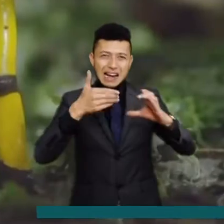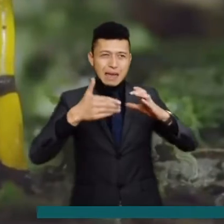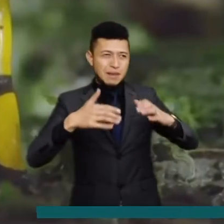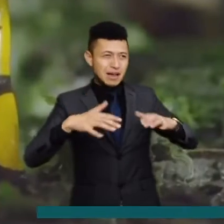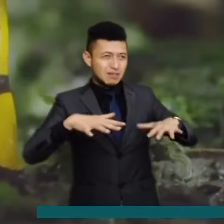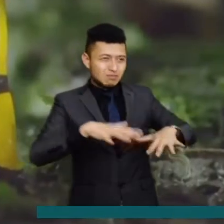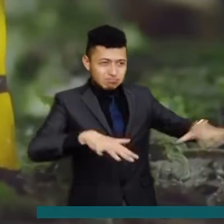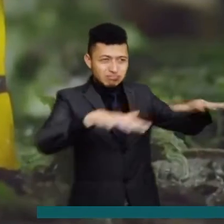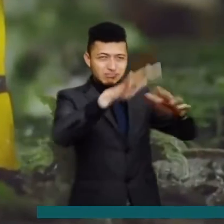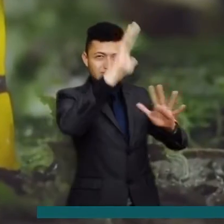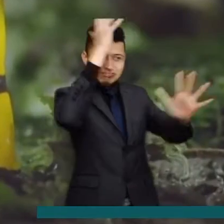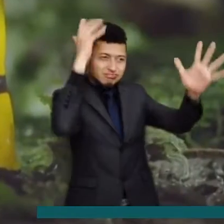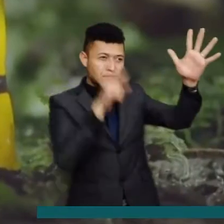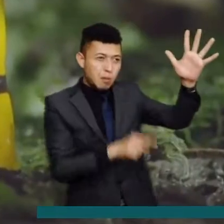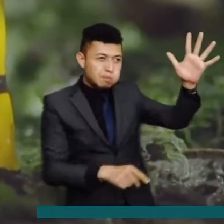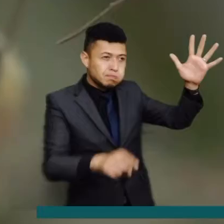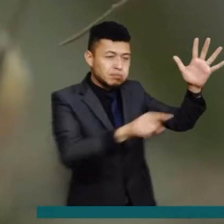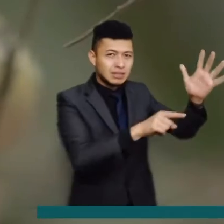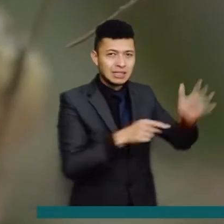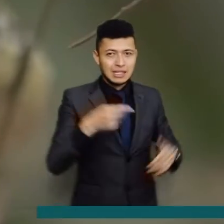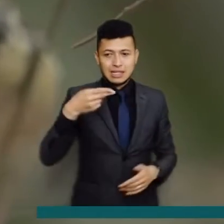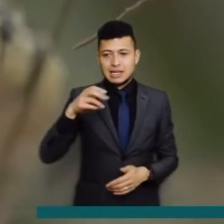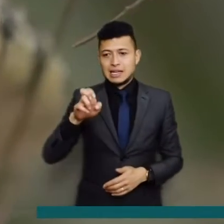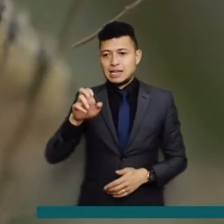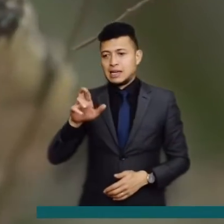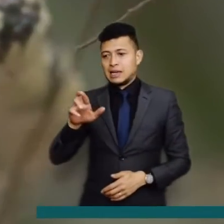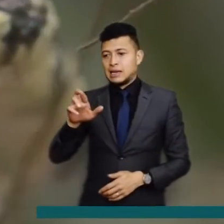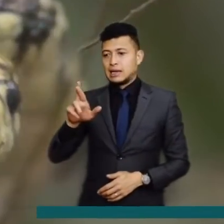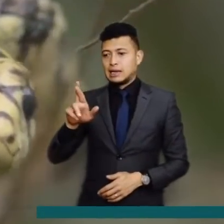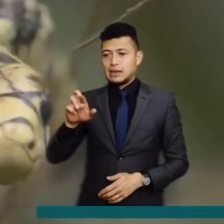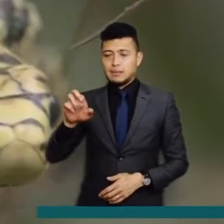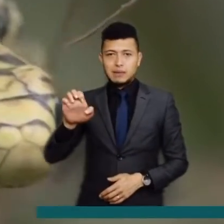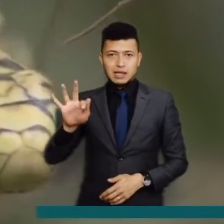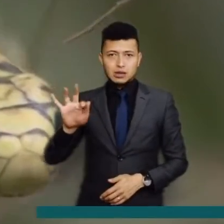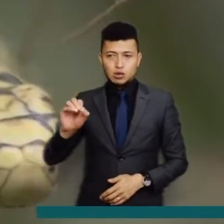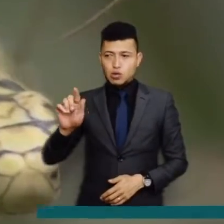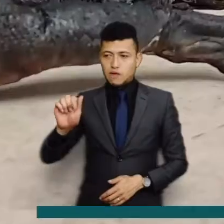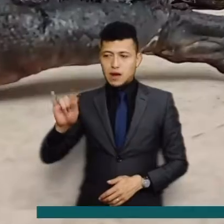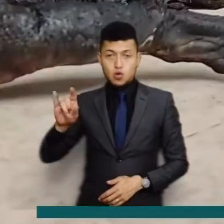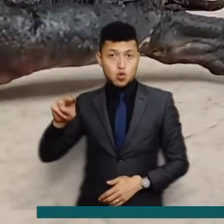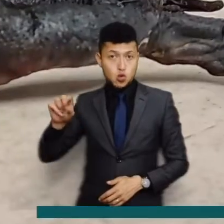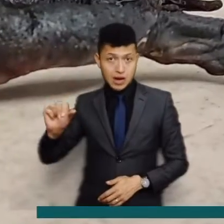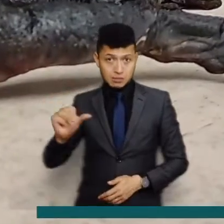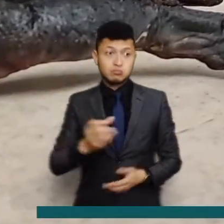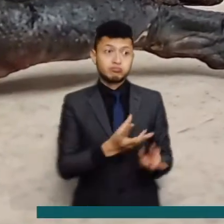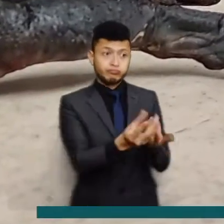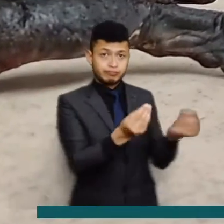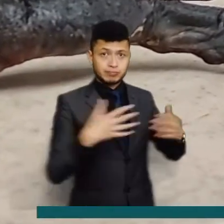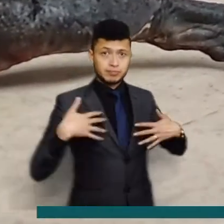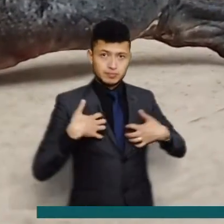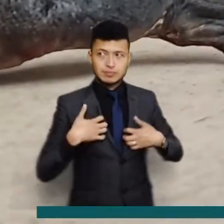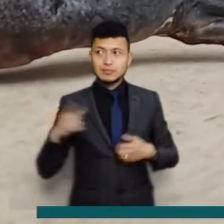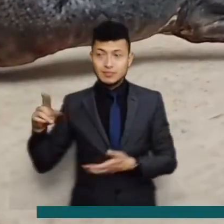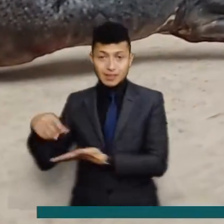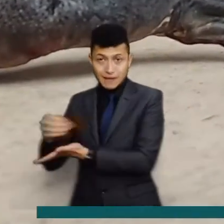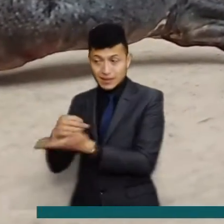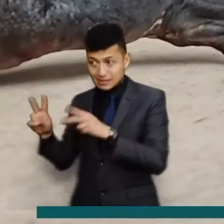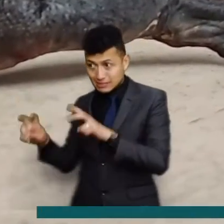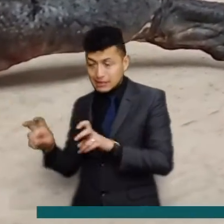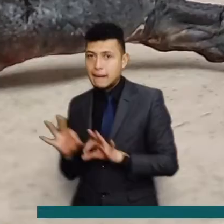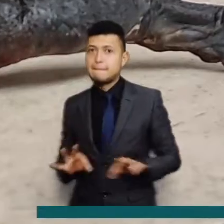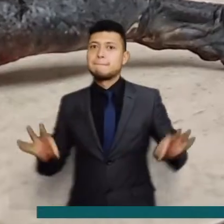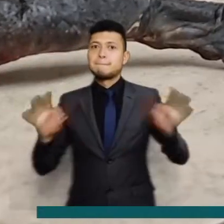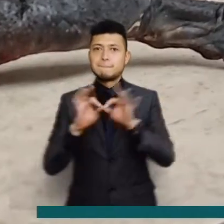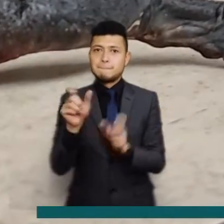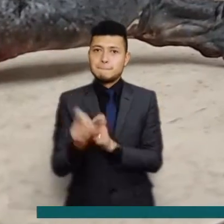amazónica del Guaviare son el hábitat de la herpetofauna. Por eso, para esta bióloga es importante que las personas mejoren su relación con estas